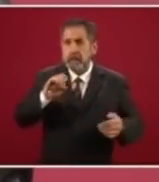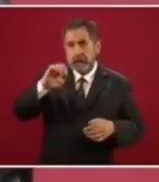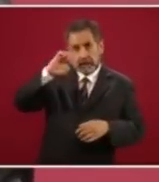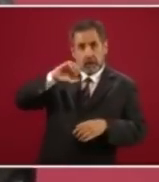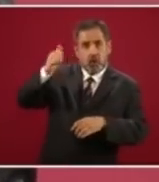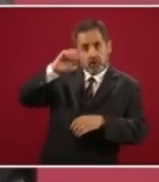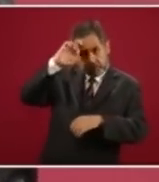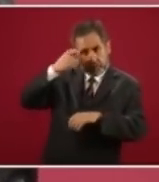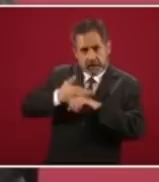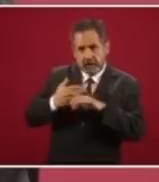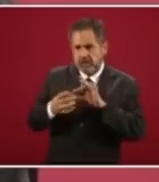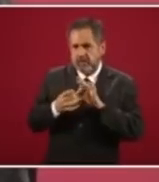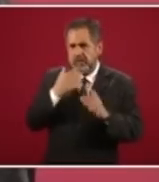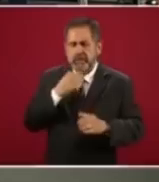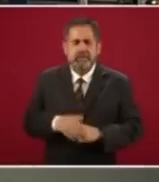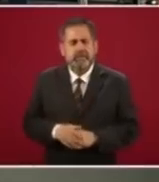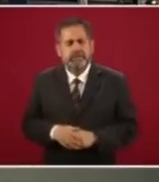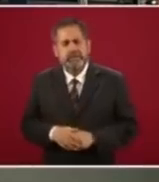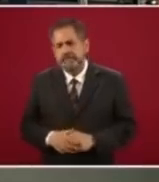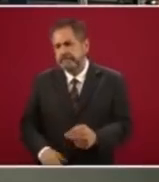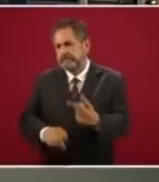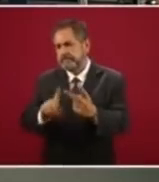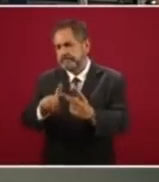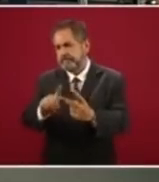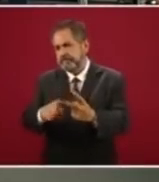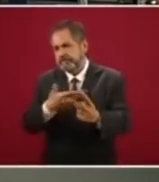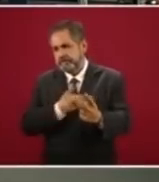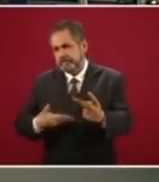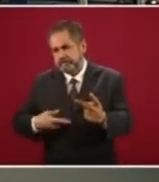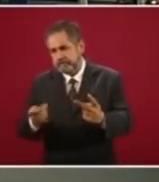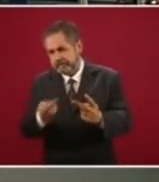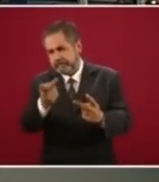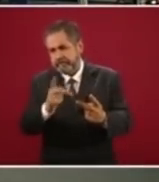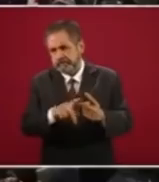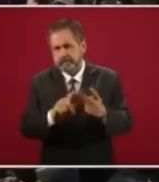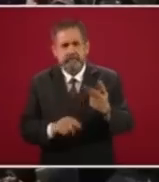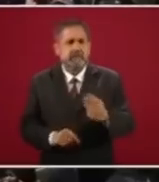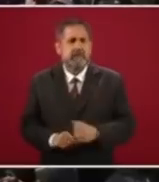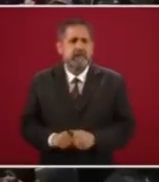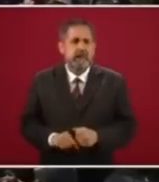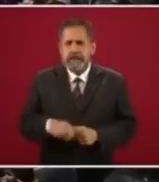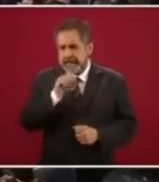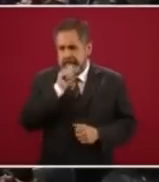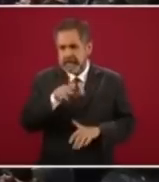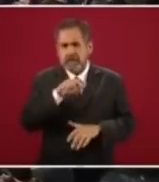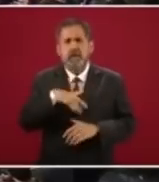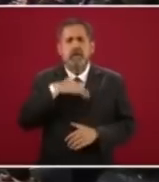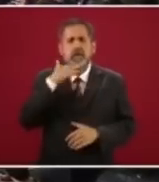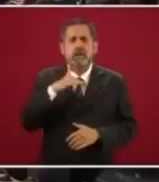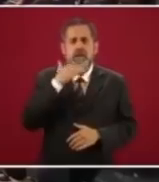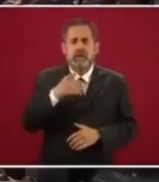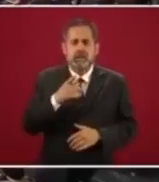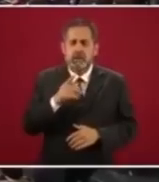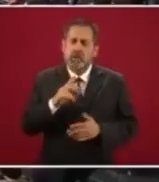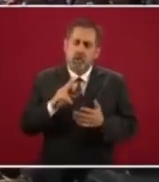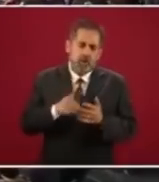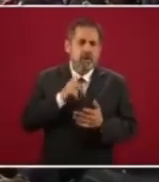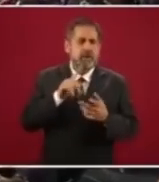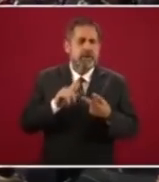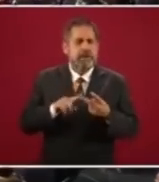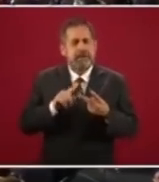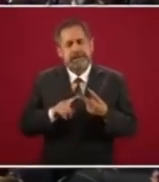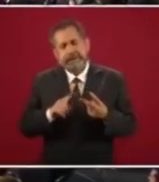extranjero. Muy bien. La segunda, señor presidente, que tiene que ver también con corrupción, un caso más amable.